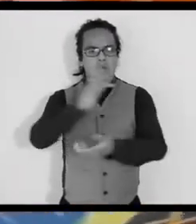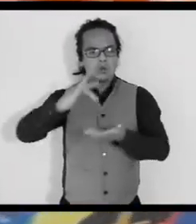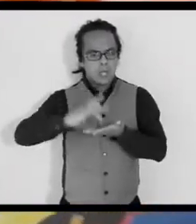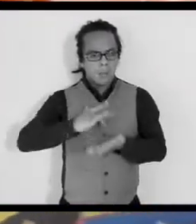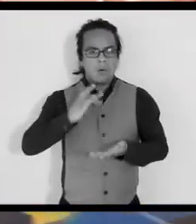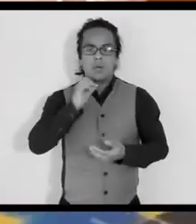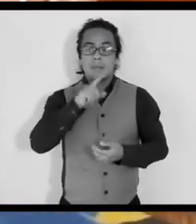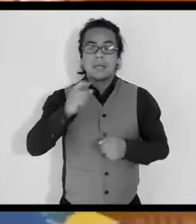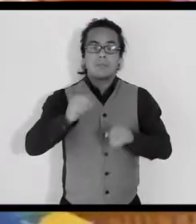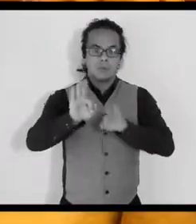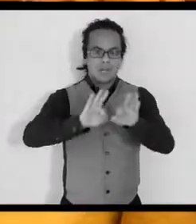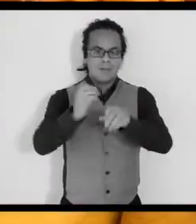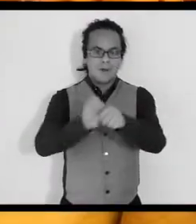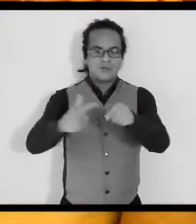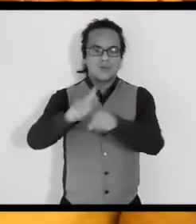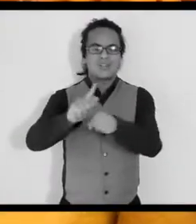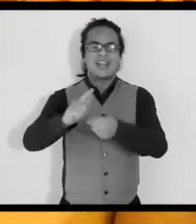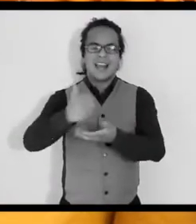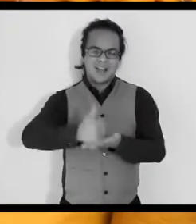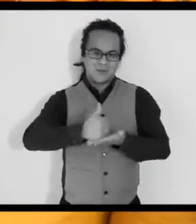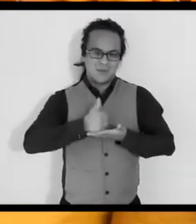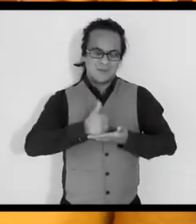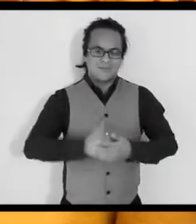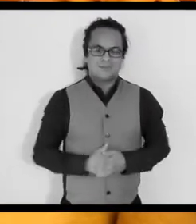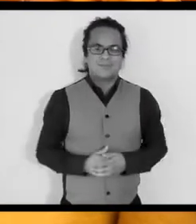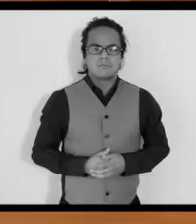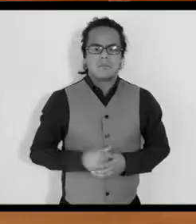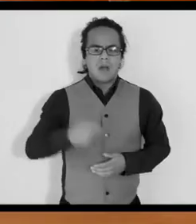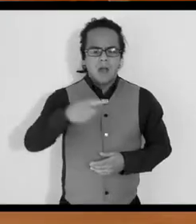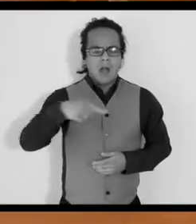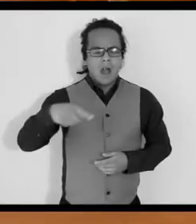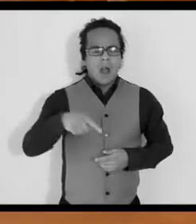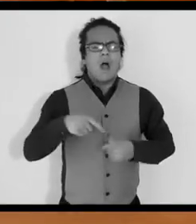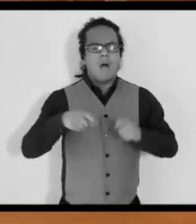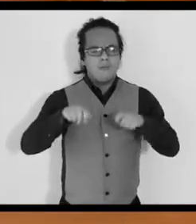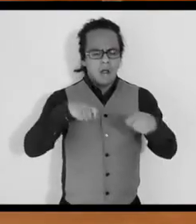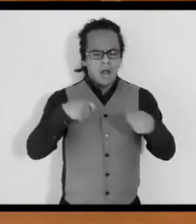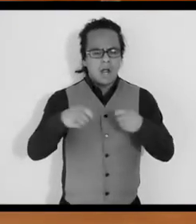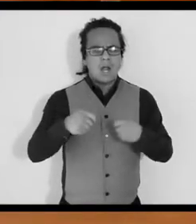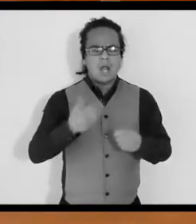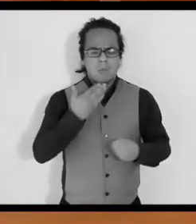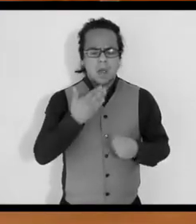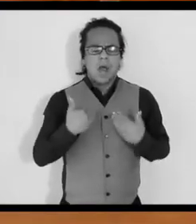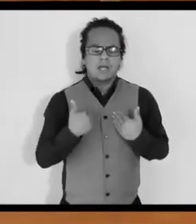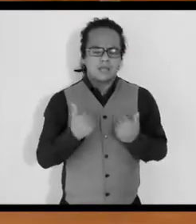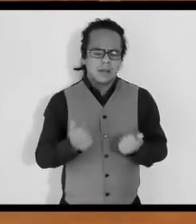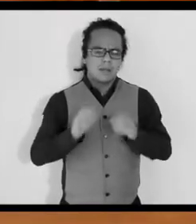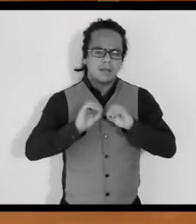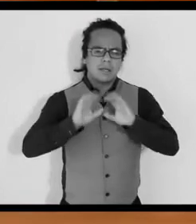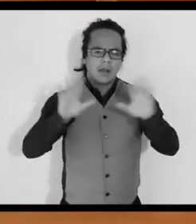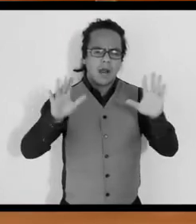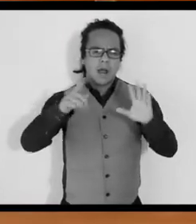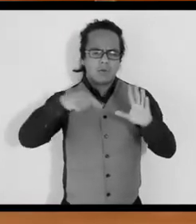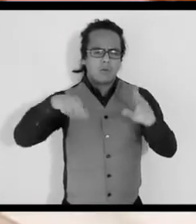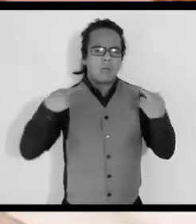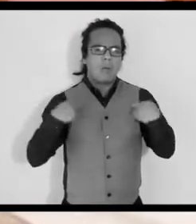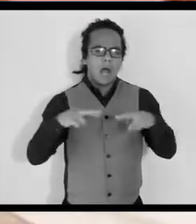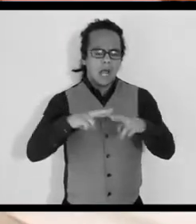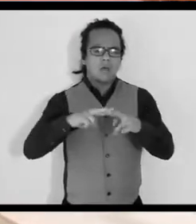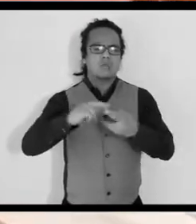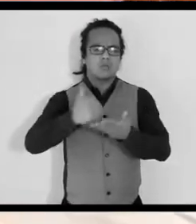mis compañeros y los trabajos sociales. Pero sin embargo han sido flexibles y han sido